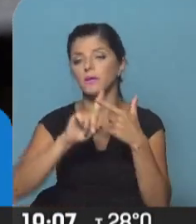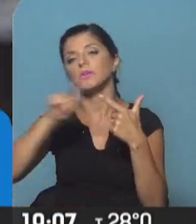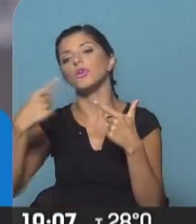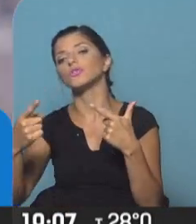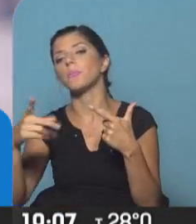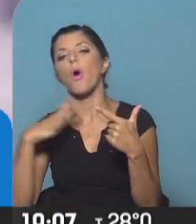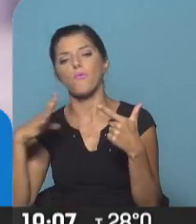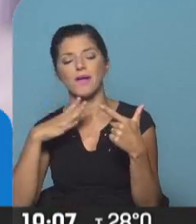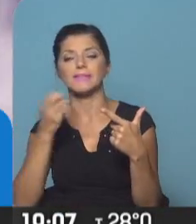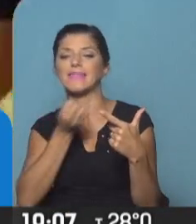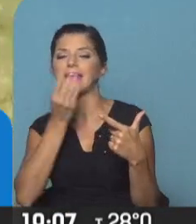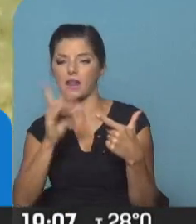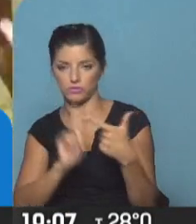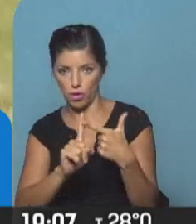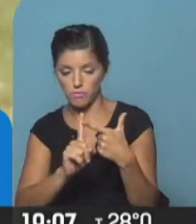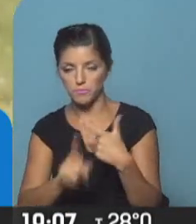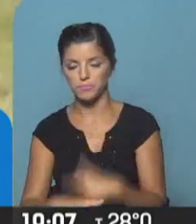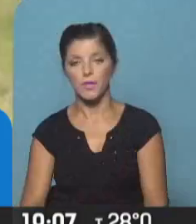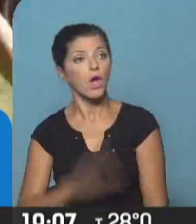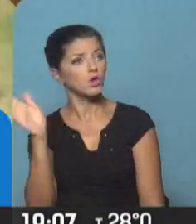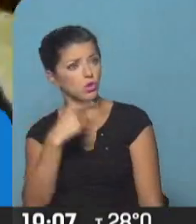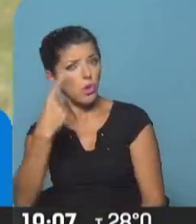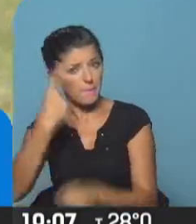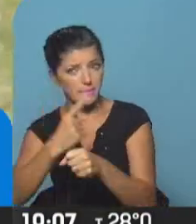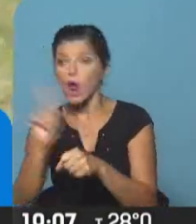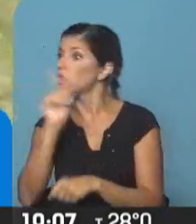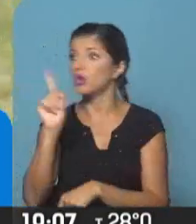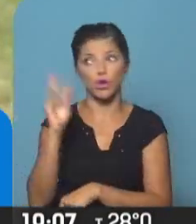vinieron a declarar todos todavía. ¿De primera división? De las inferiores.